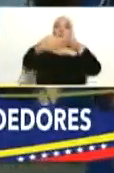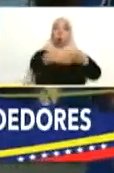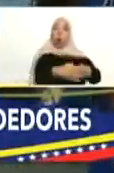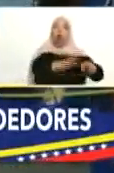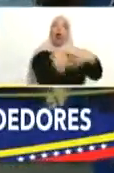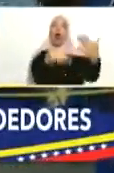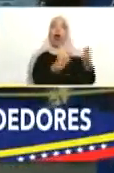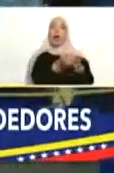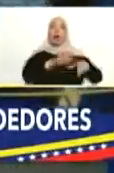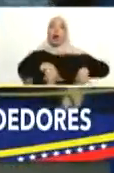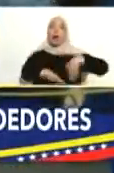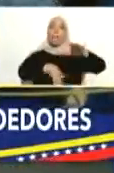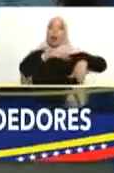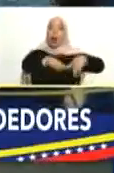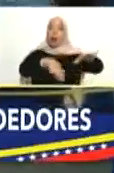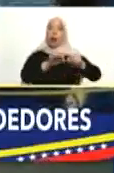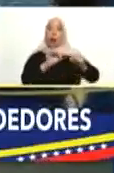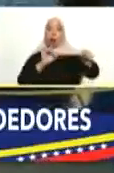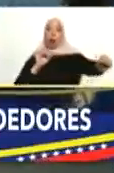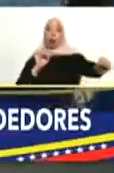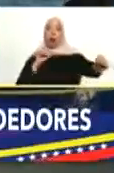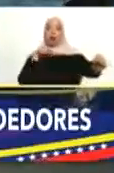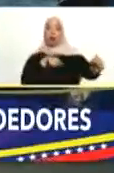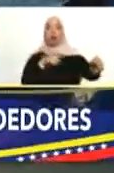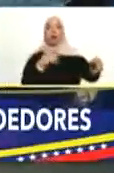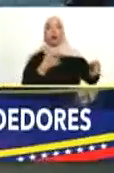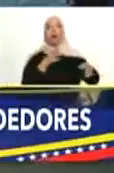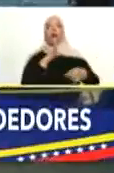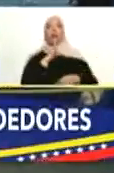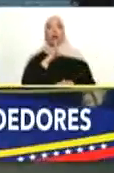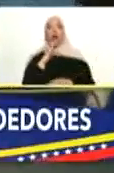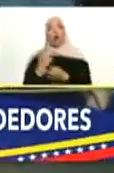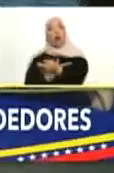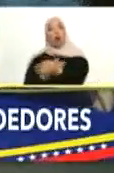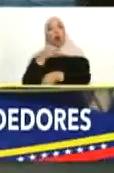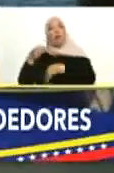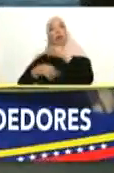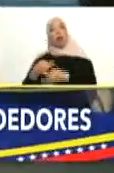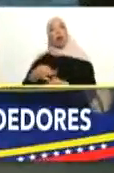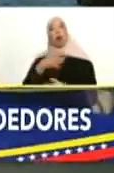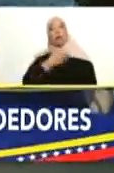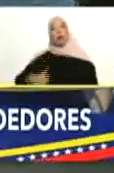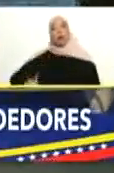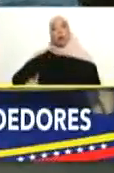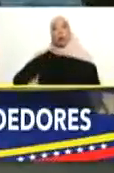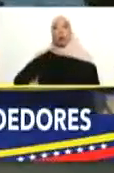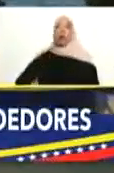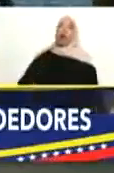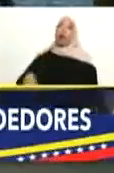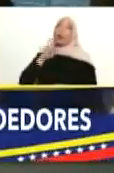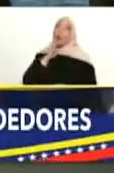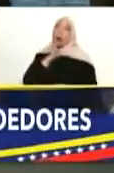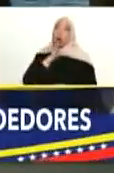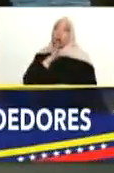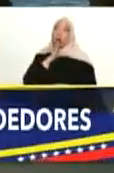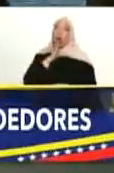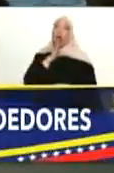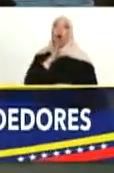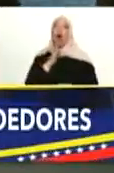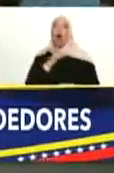hermano Jimmy, presidente del Banco del Tesoro, bueno, dé referencia también del impacto de cómo cada uno de los bancos